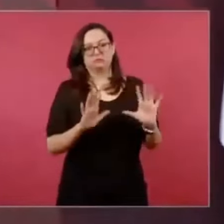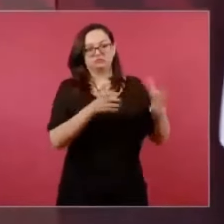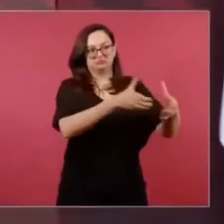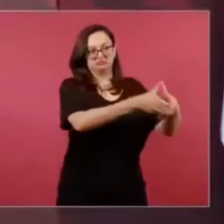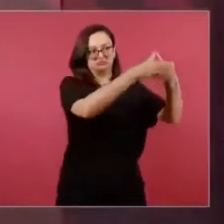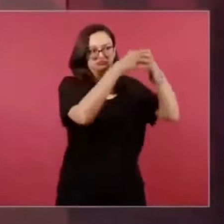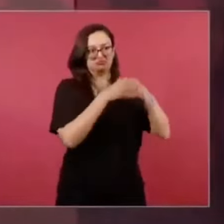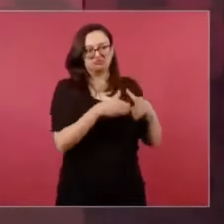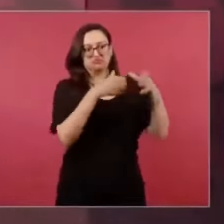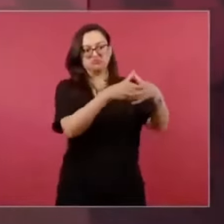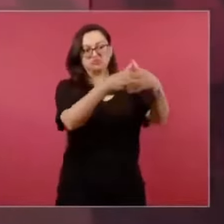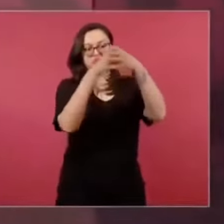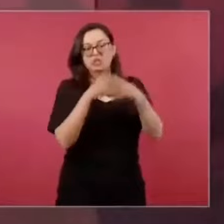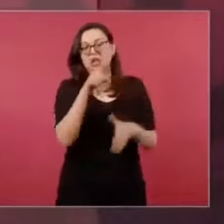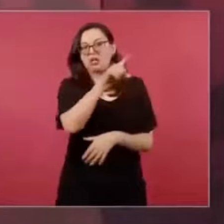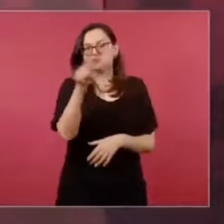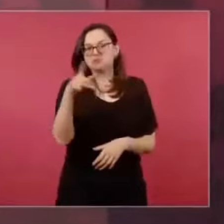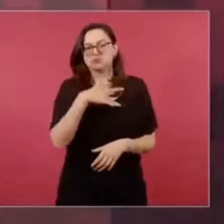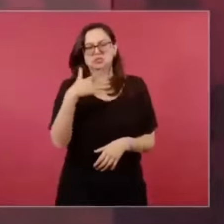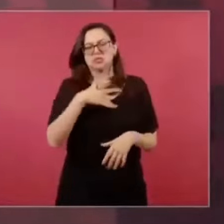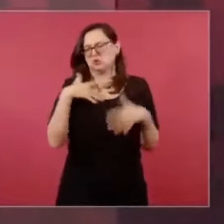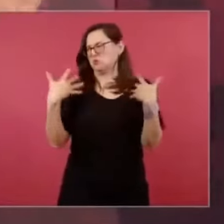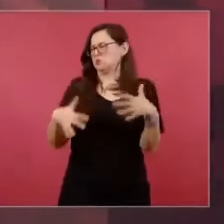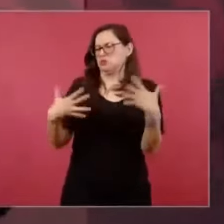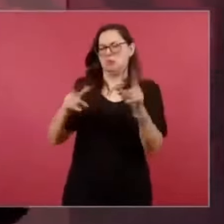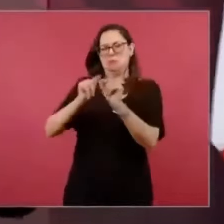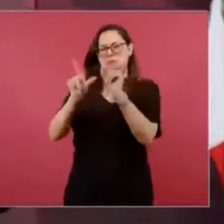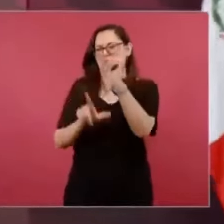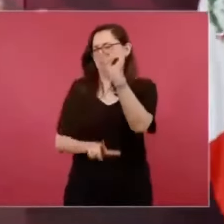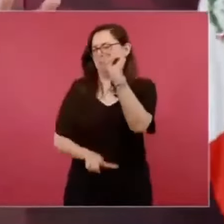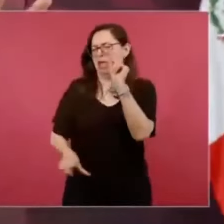a ver un México en llamas, ¿no?,